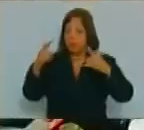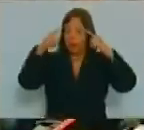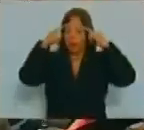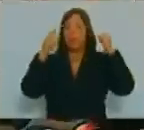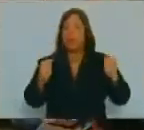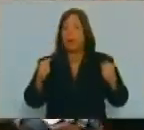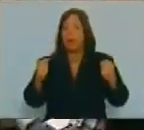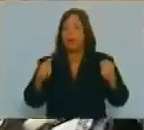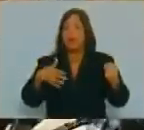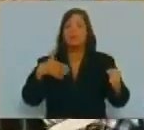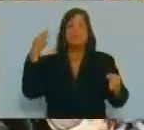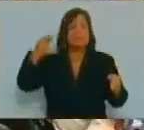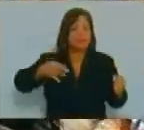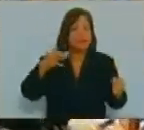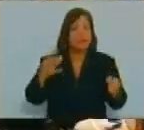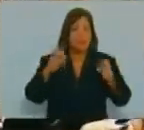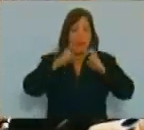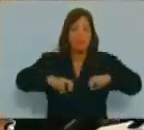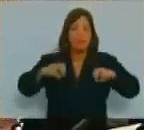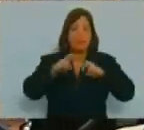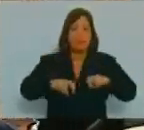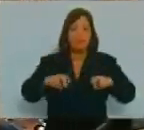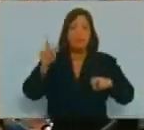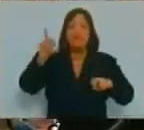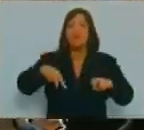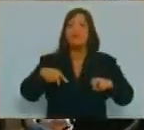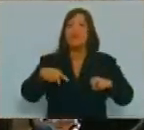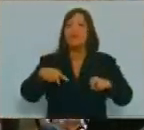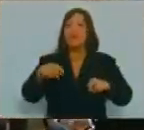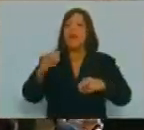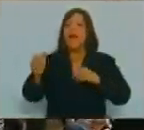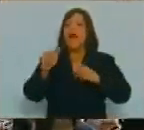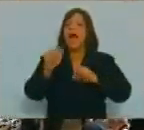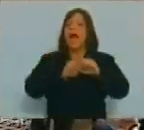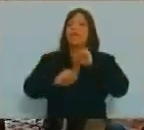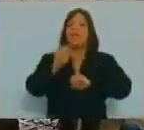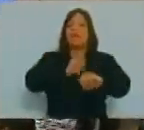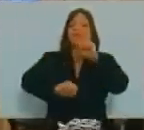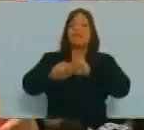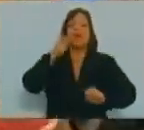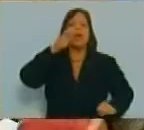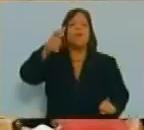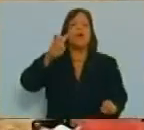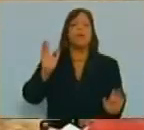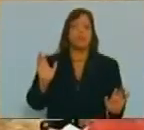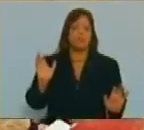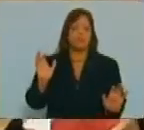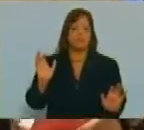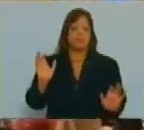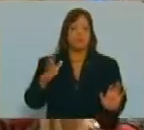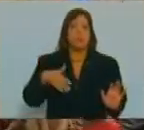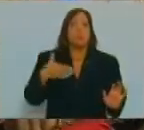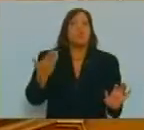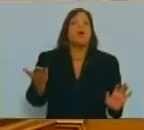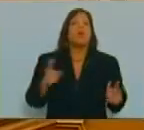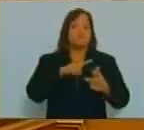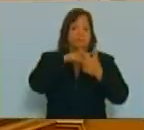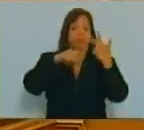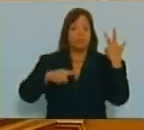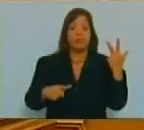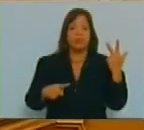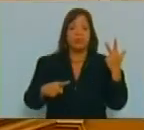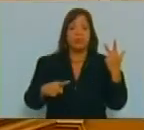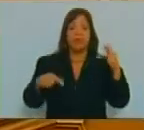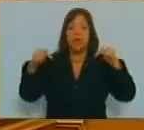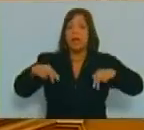donde siempre se han hecho esa investigación y también en la defensoría del pueblo podría ser una terna porque aquí